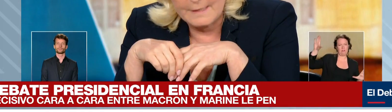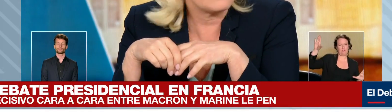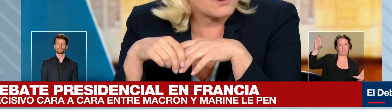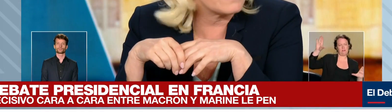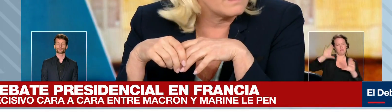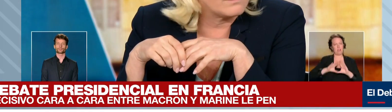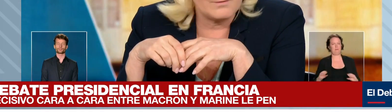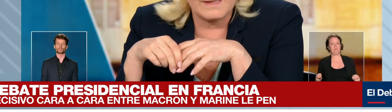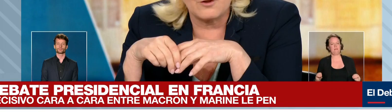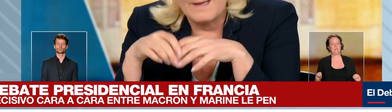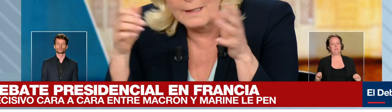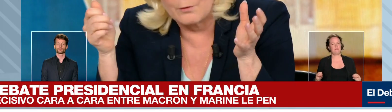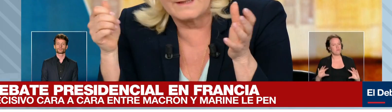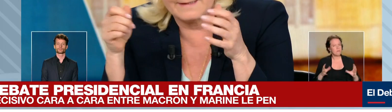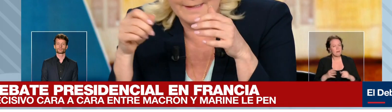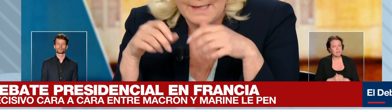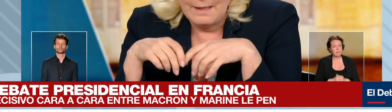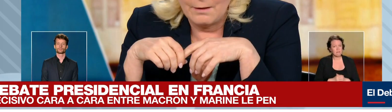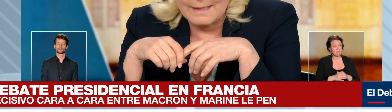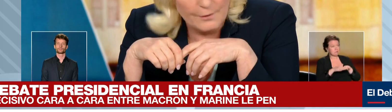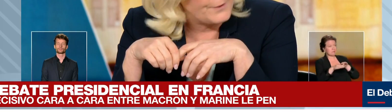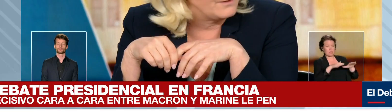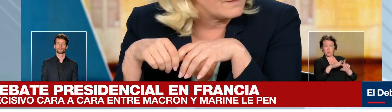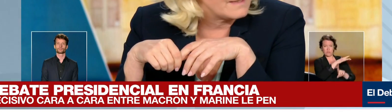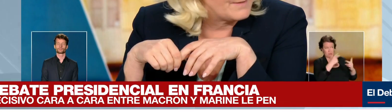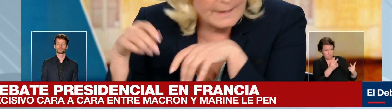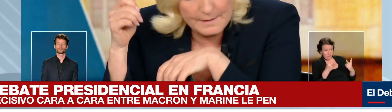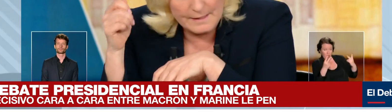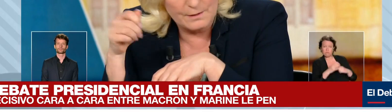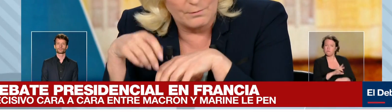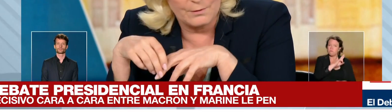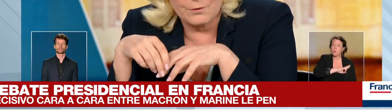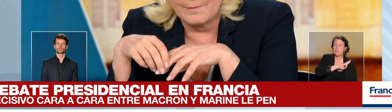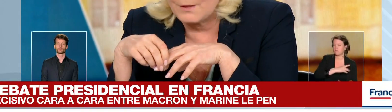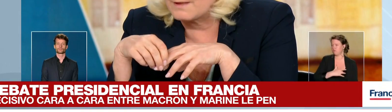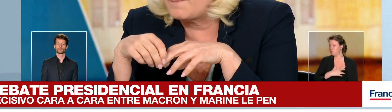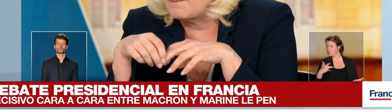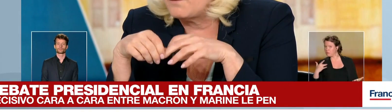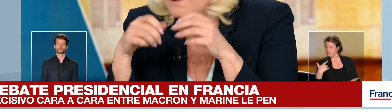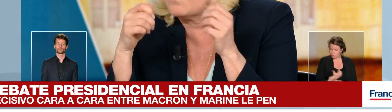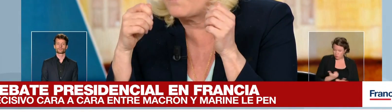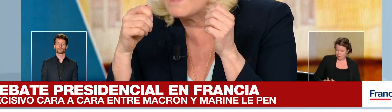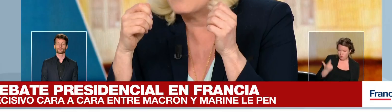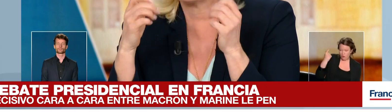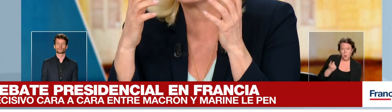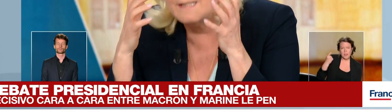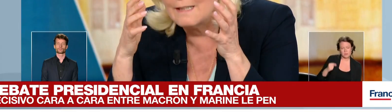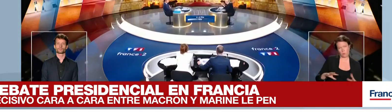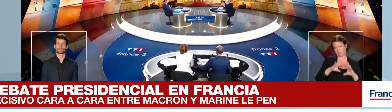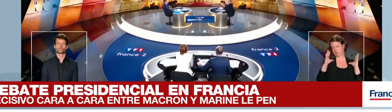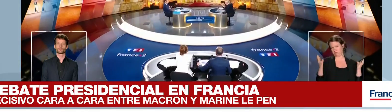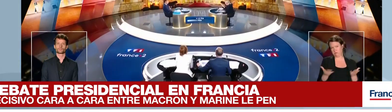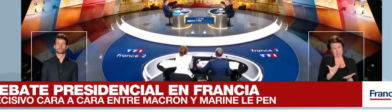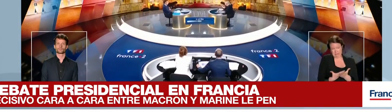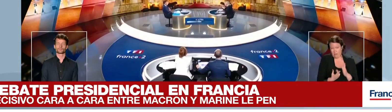proteger nuestro sistema social de manera global, las pensiones, la salud, el subsidio